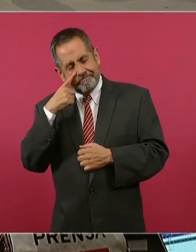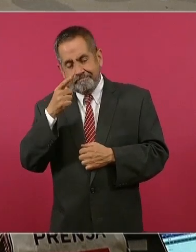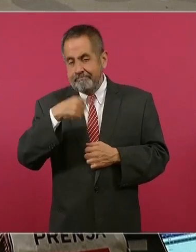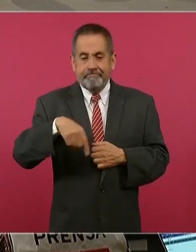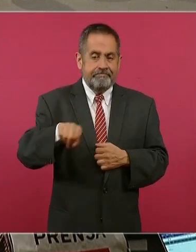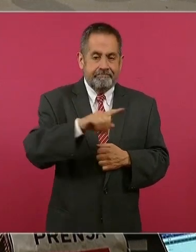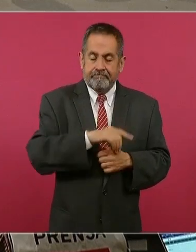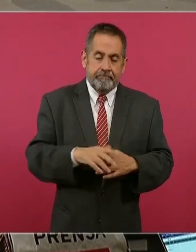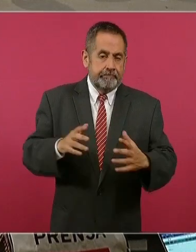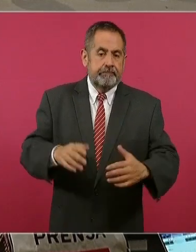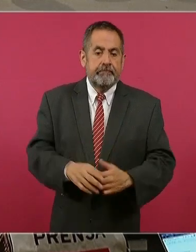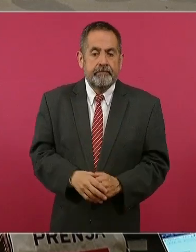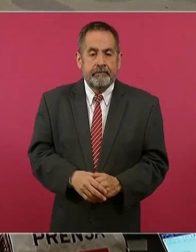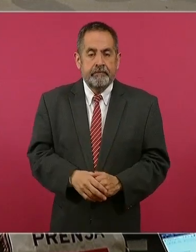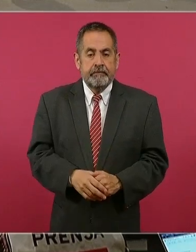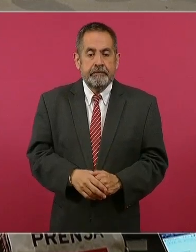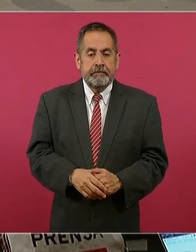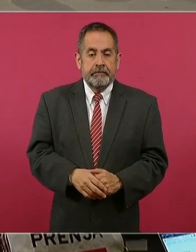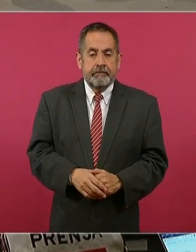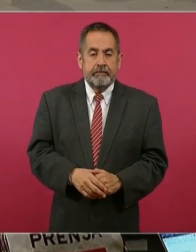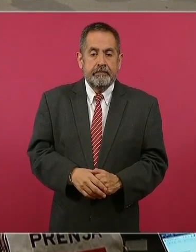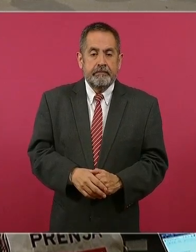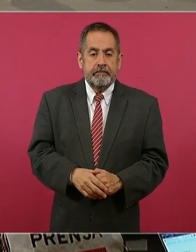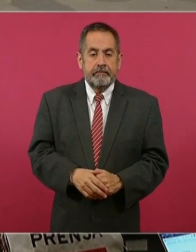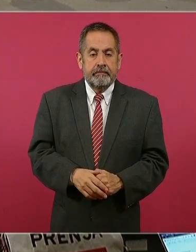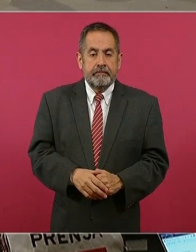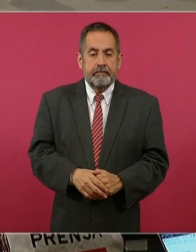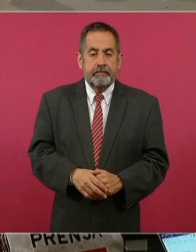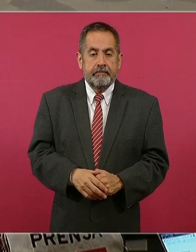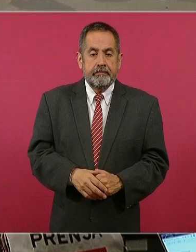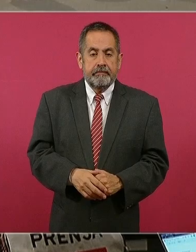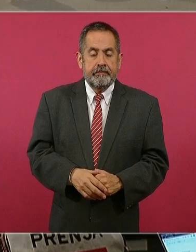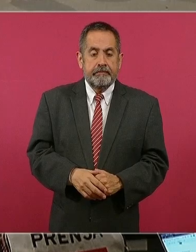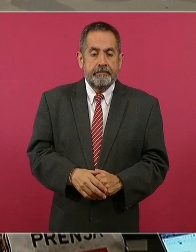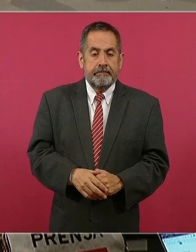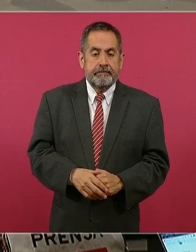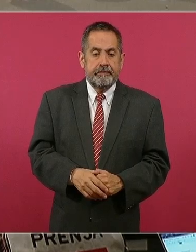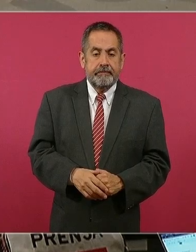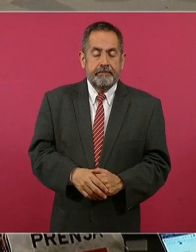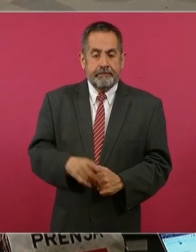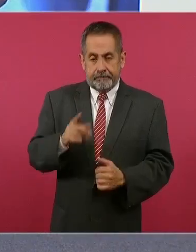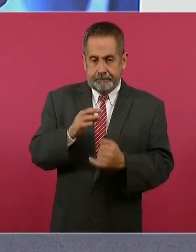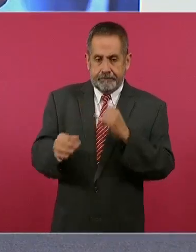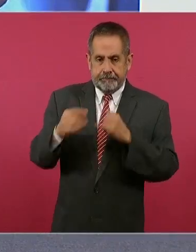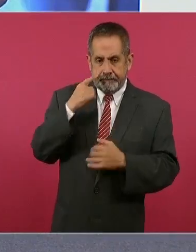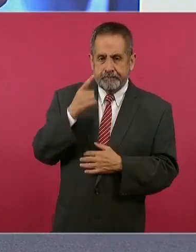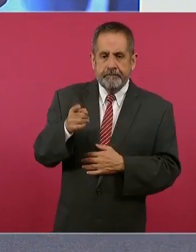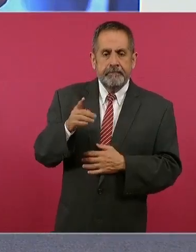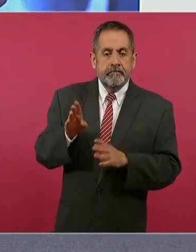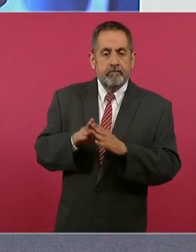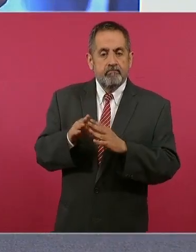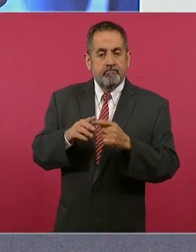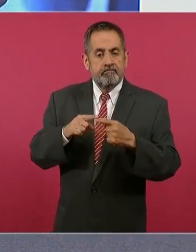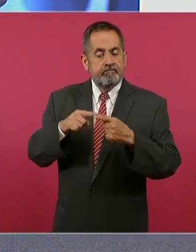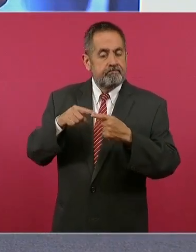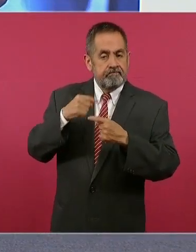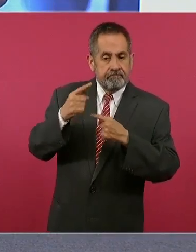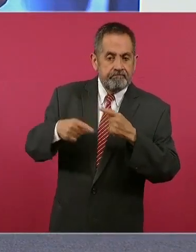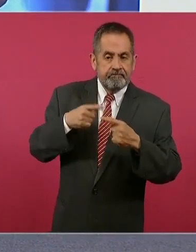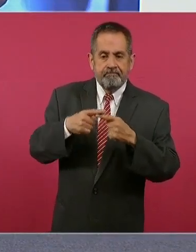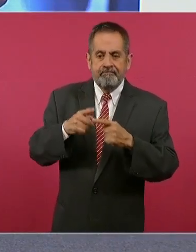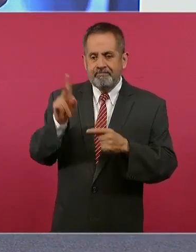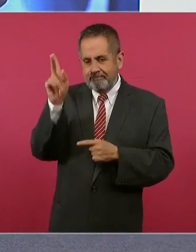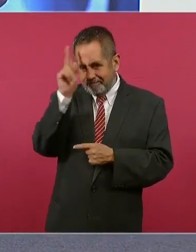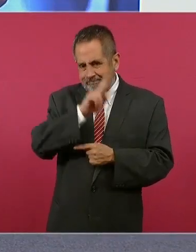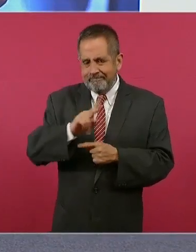este fenómeno. La siguiente y penúltima, última de hecho, es este circuito, este círculo